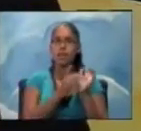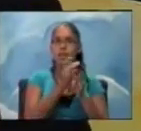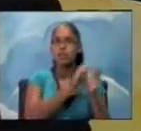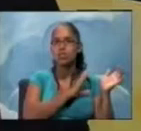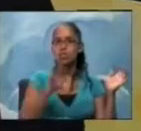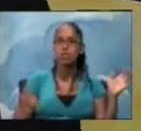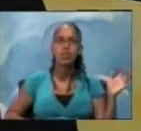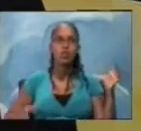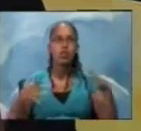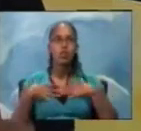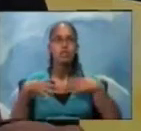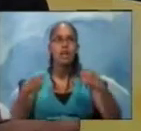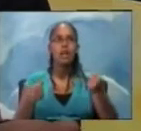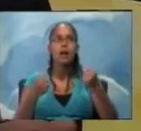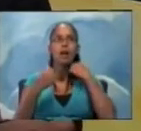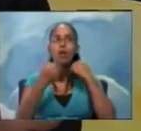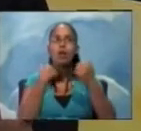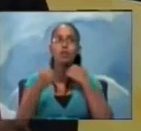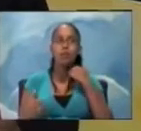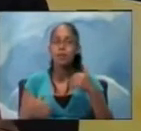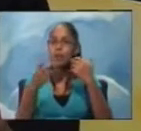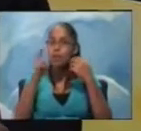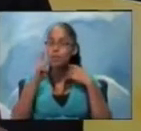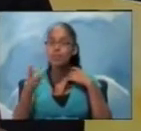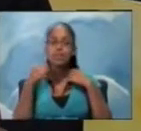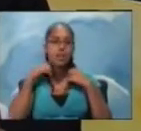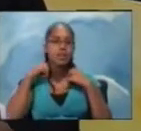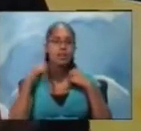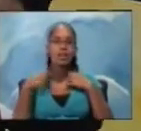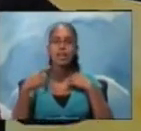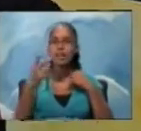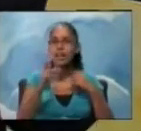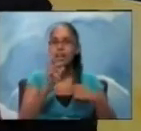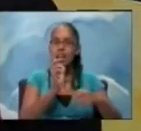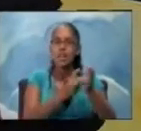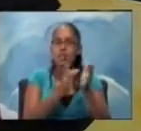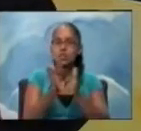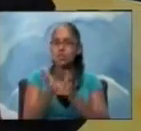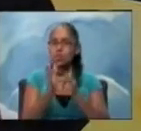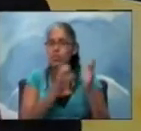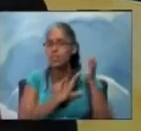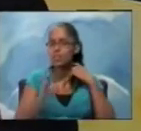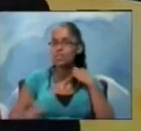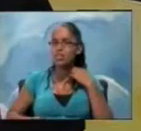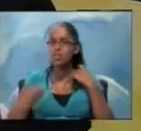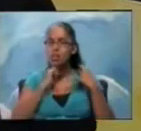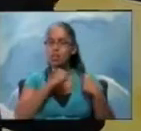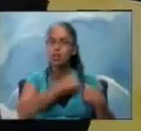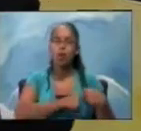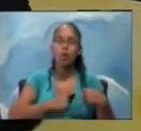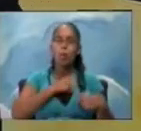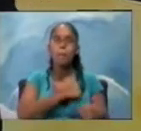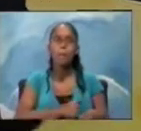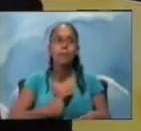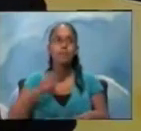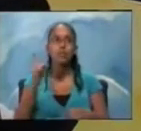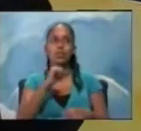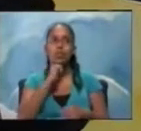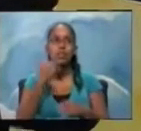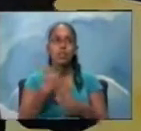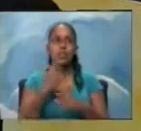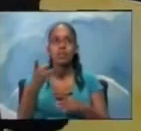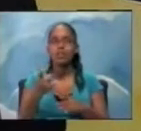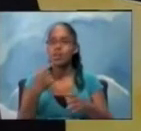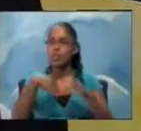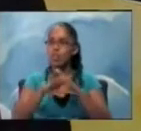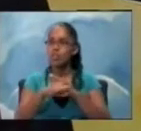los enfermos, le daba vista a los ciegos, que Jesucristo era compasivo, que Jesucristo no era como ellos, que colaban el